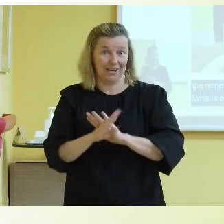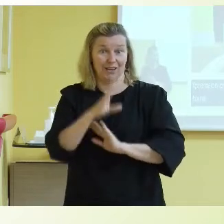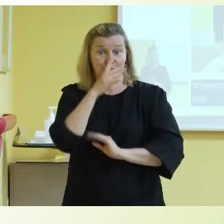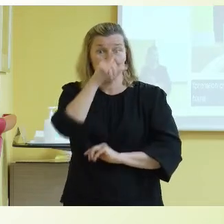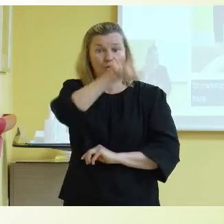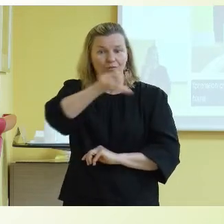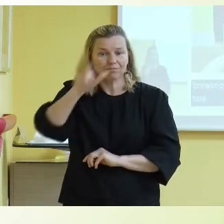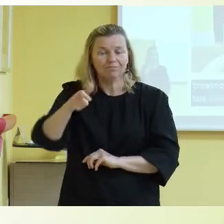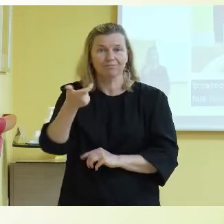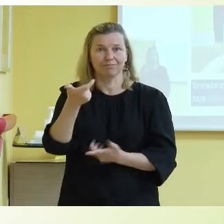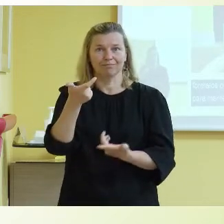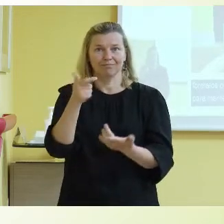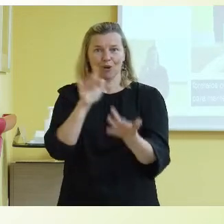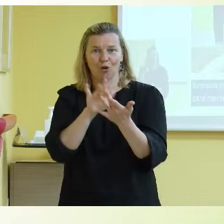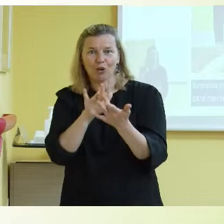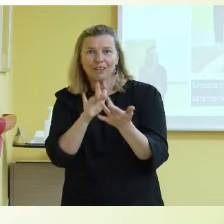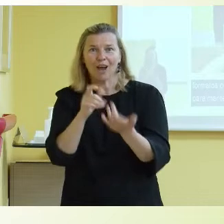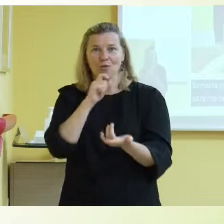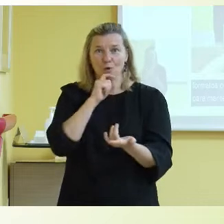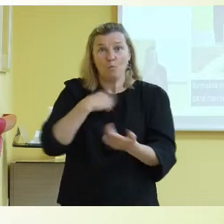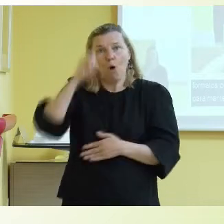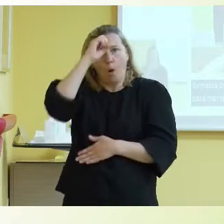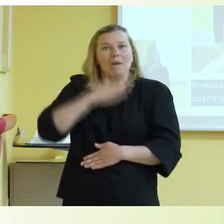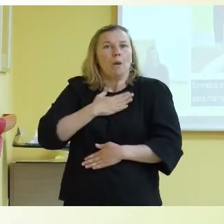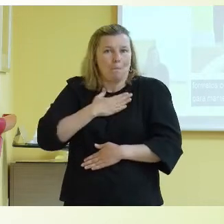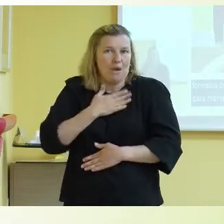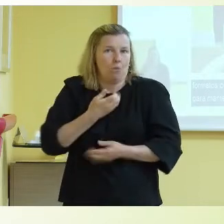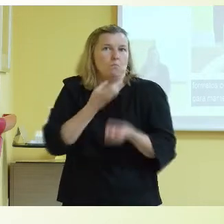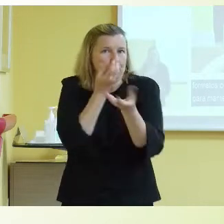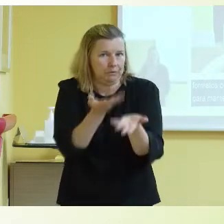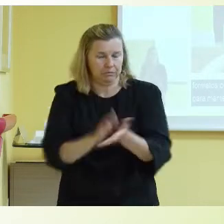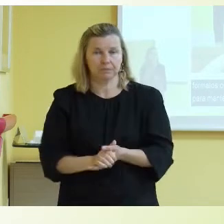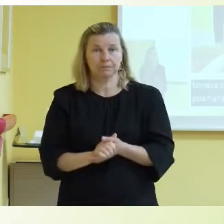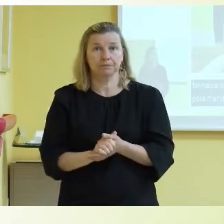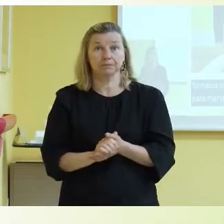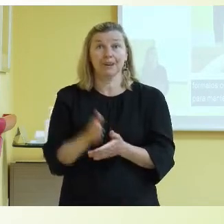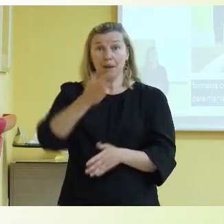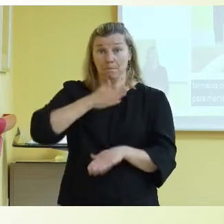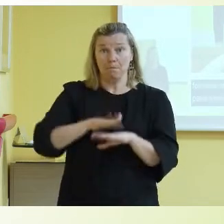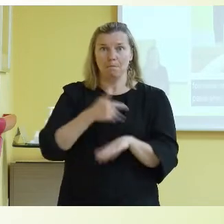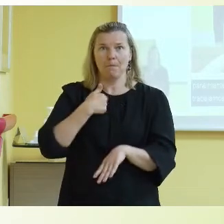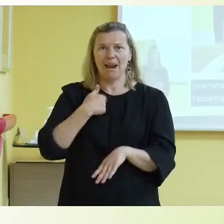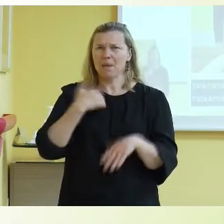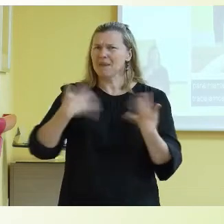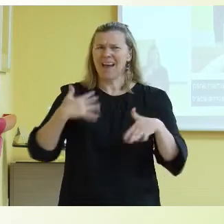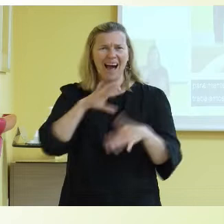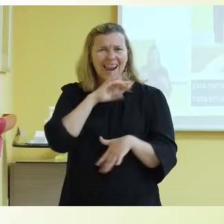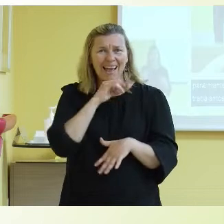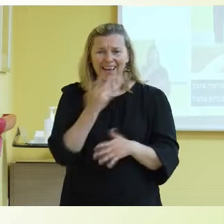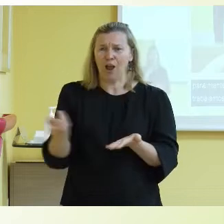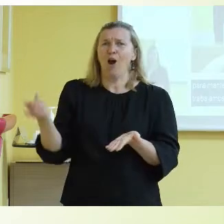y trabajamos para personas. Es mi opinión y así lo comparto. Por tanto, para mí es una alegría poder estar aquí otra